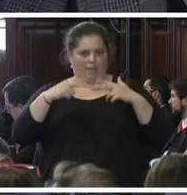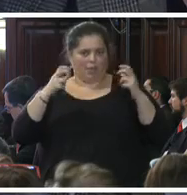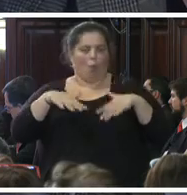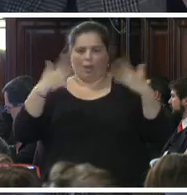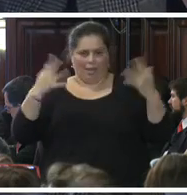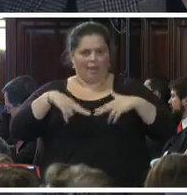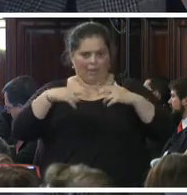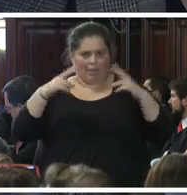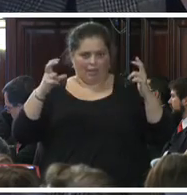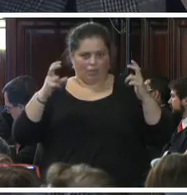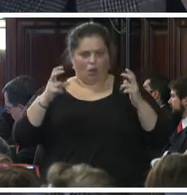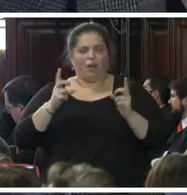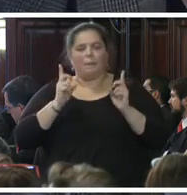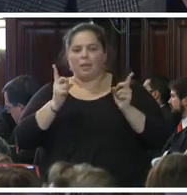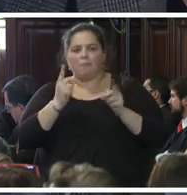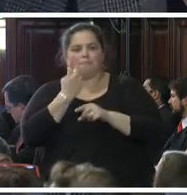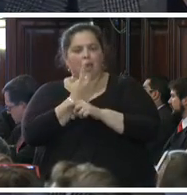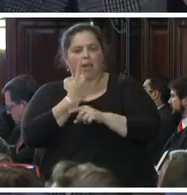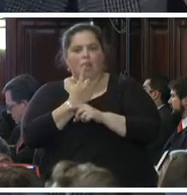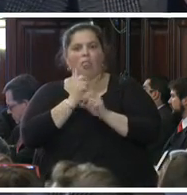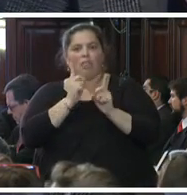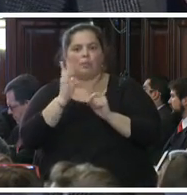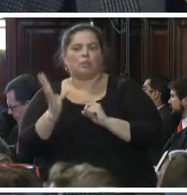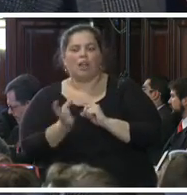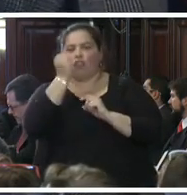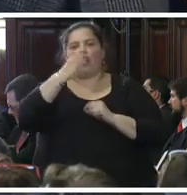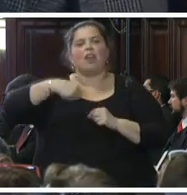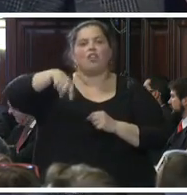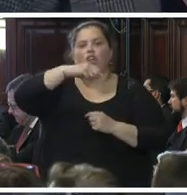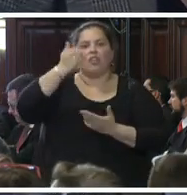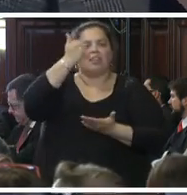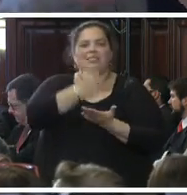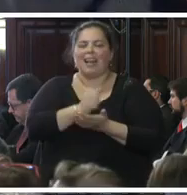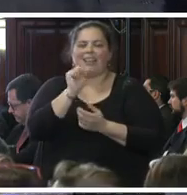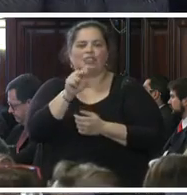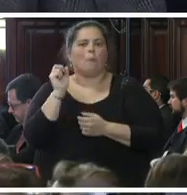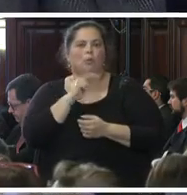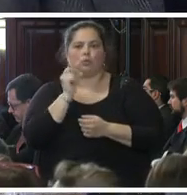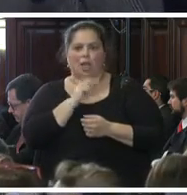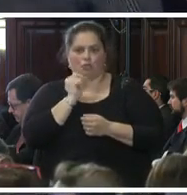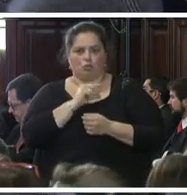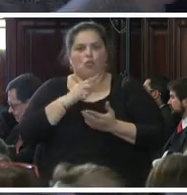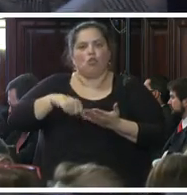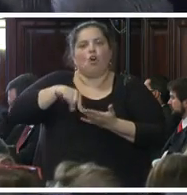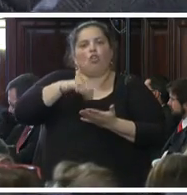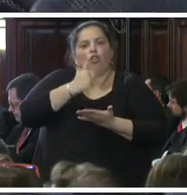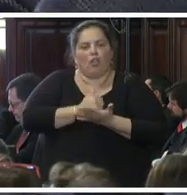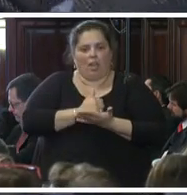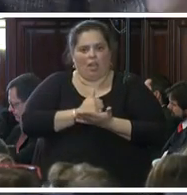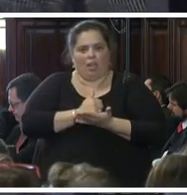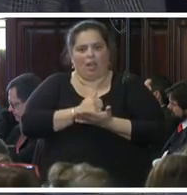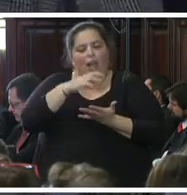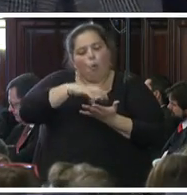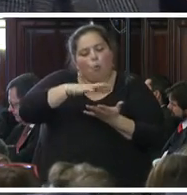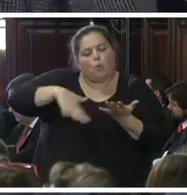ubicar dónde están los muchachos o sea la ubicación de